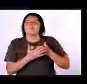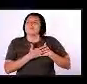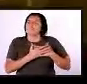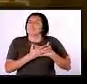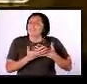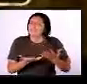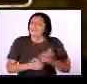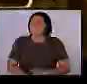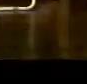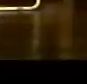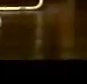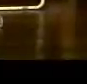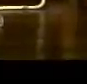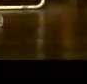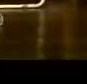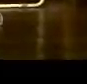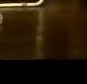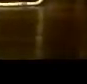cariño.